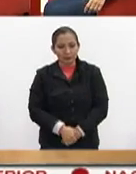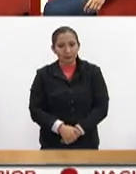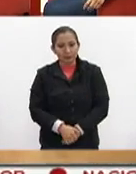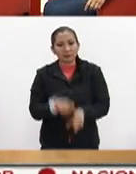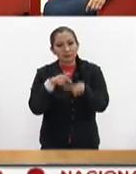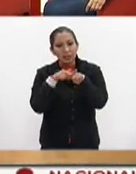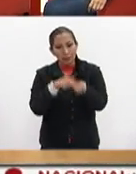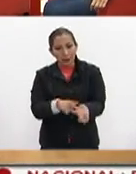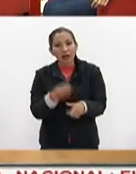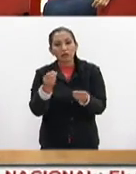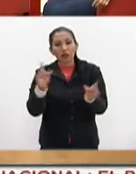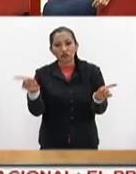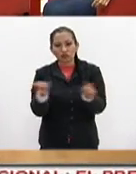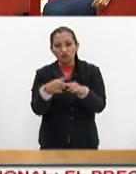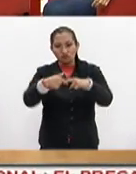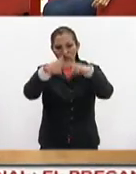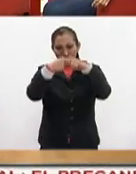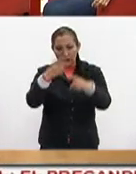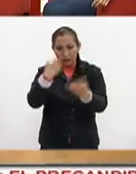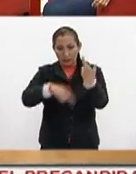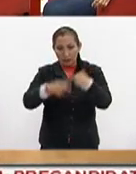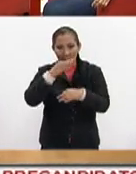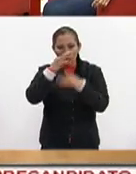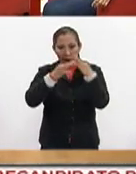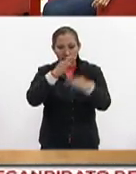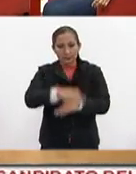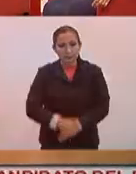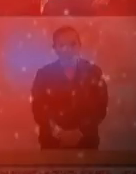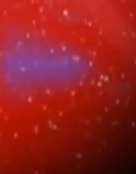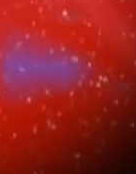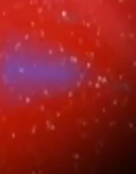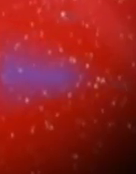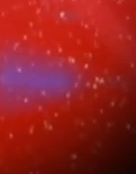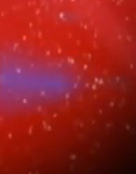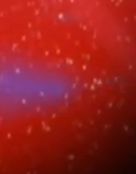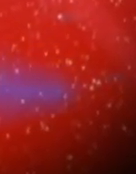nos van a cortar. Gracias, damos un corte rápido y regresamos con más información.